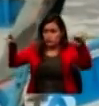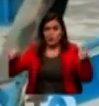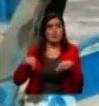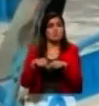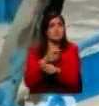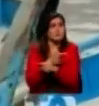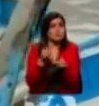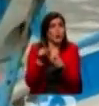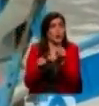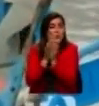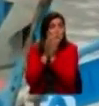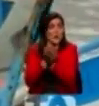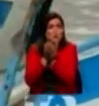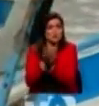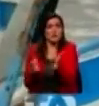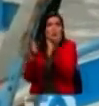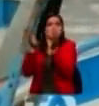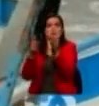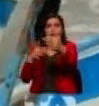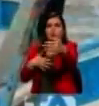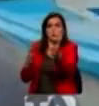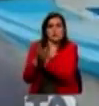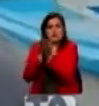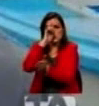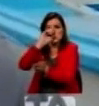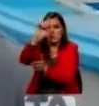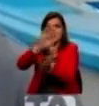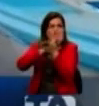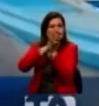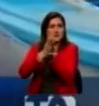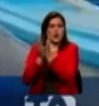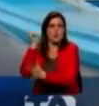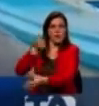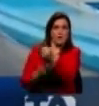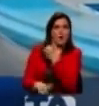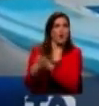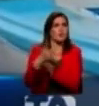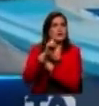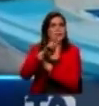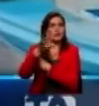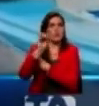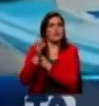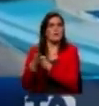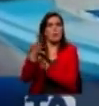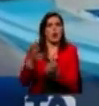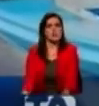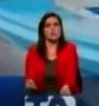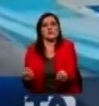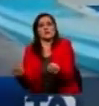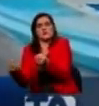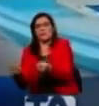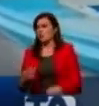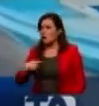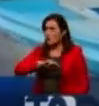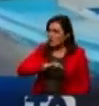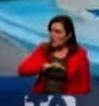Sin embargo, hay barcos más grandes que irrespetan la ley. Ellos pescan 120 toneladas diarias para nosotros,